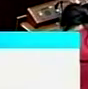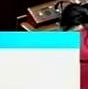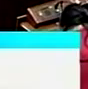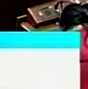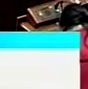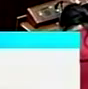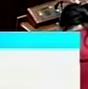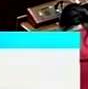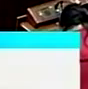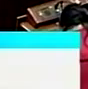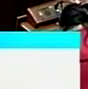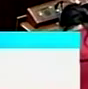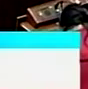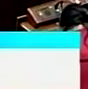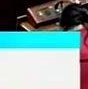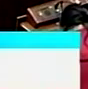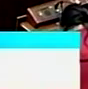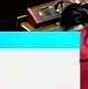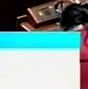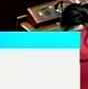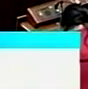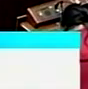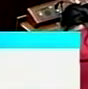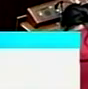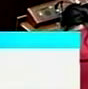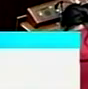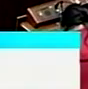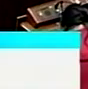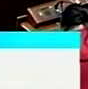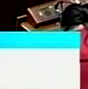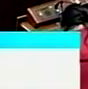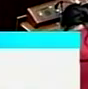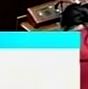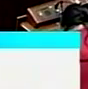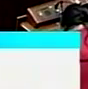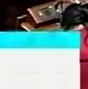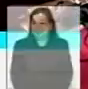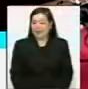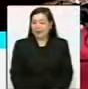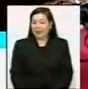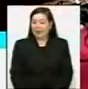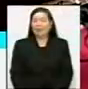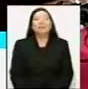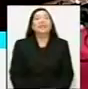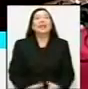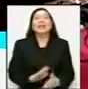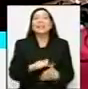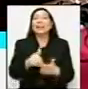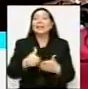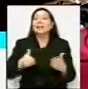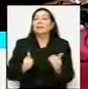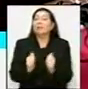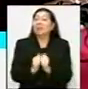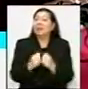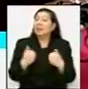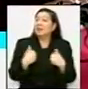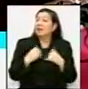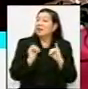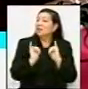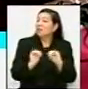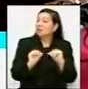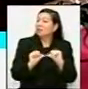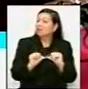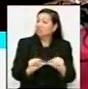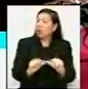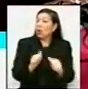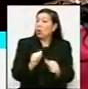Sí, luego congresista Choquehuanca, congresista sí. Presidenta, cuando aquí dice la organización política debe mantener